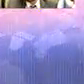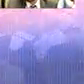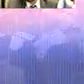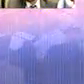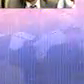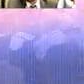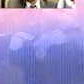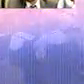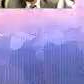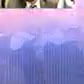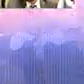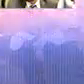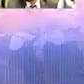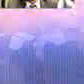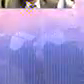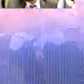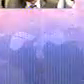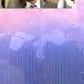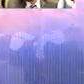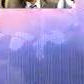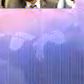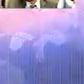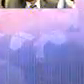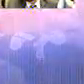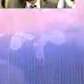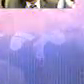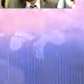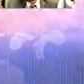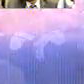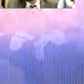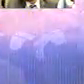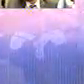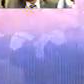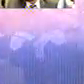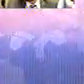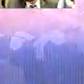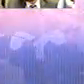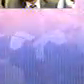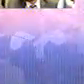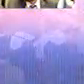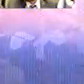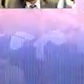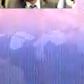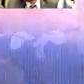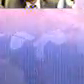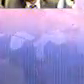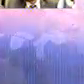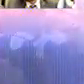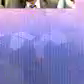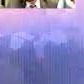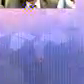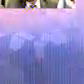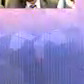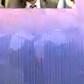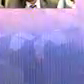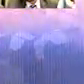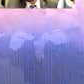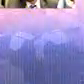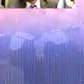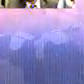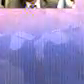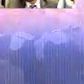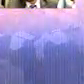de parejas o familias del mismo sexo no se puede convertir en una figura contractual inaplicable por falta de regulación